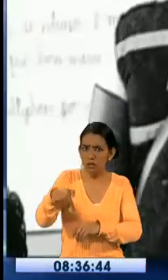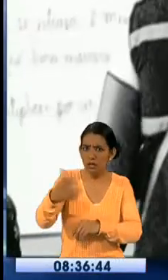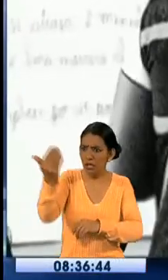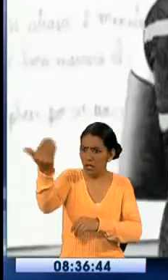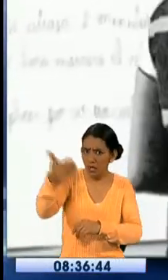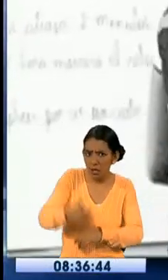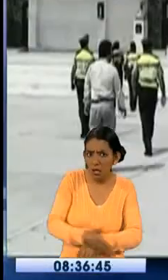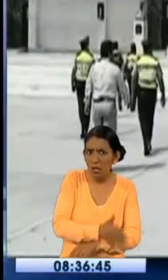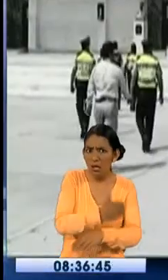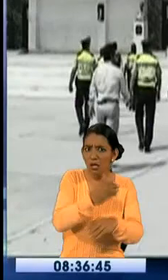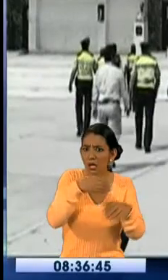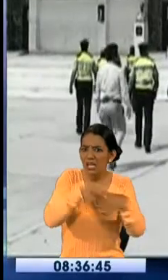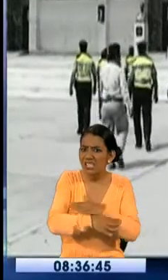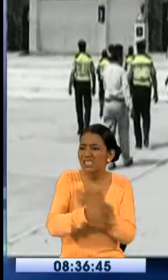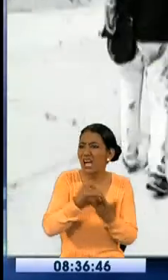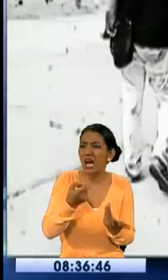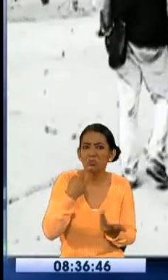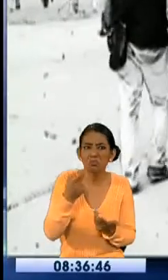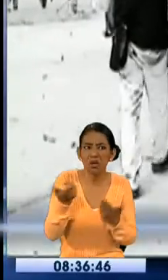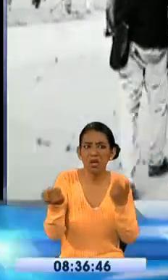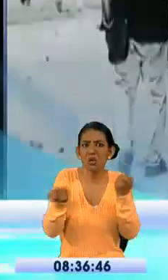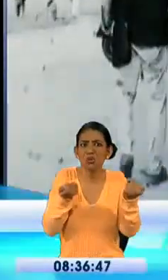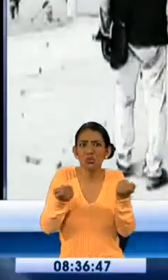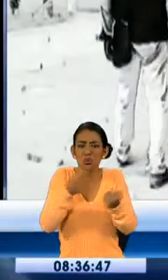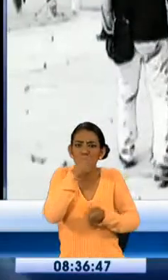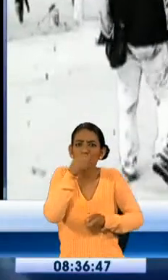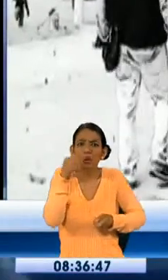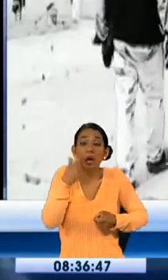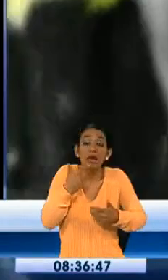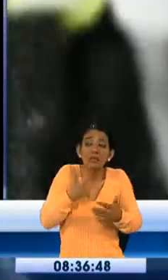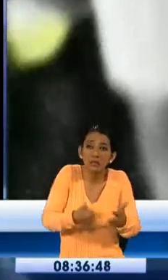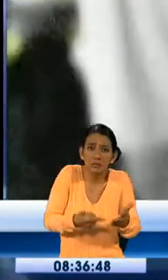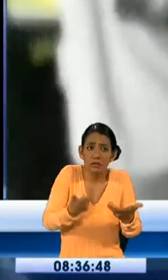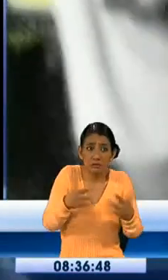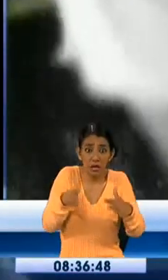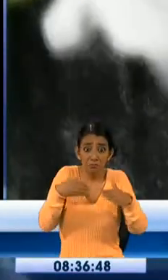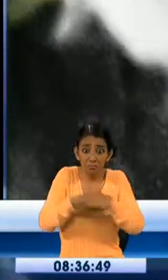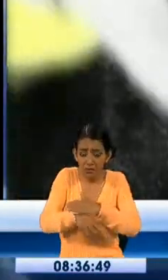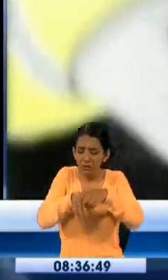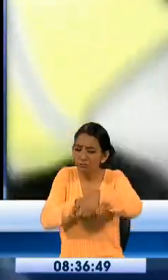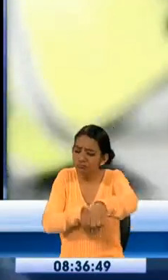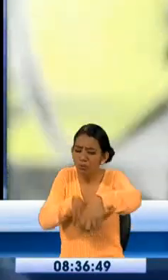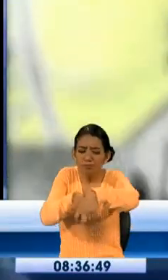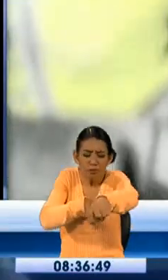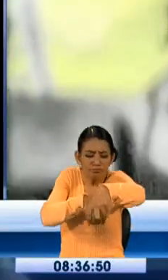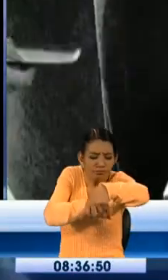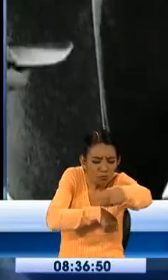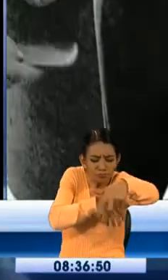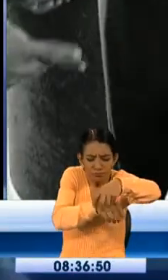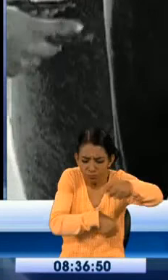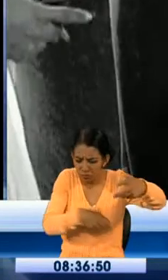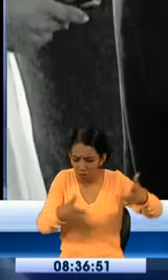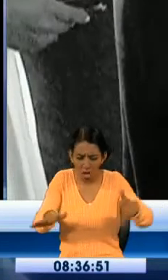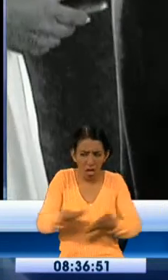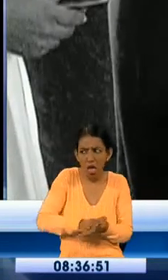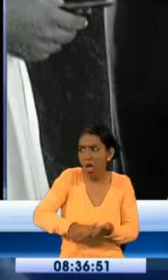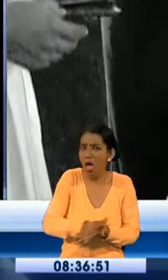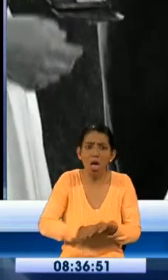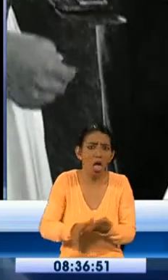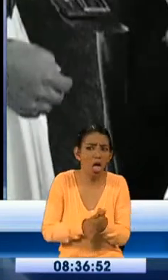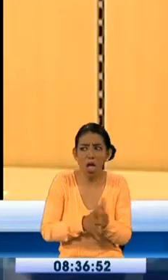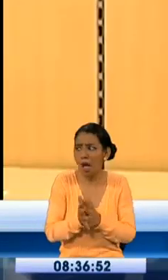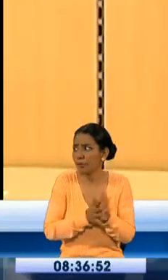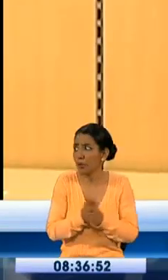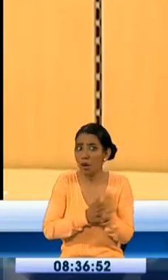un operativo antidroga, por lo que dice empezó a hacer la requisa respectiva, se formó un alboroto, el mismo que fue aprovechado por